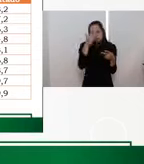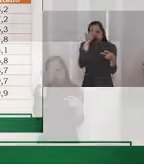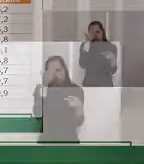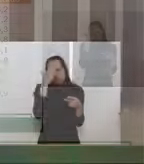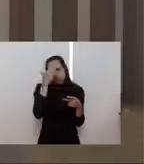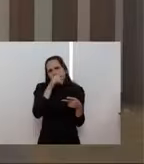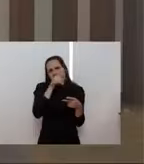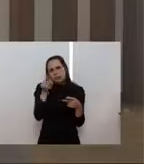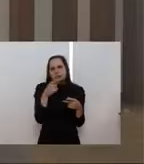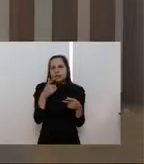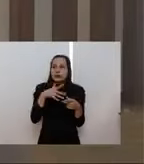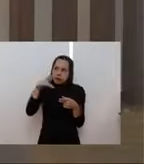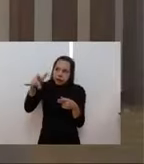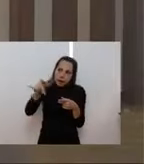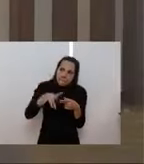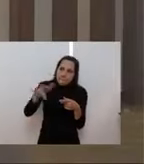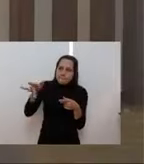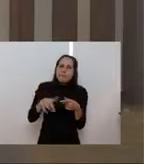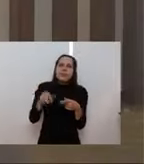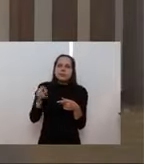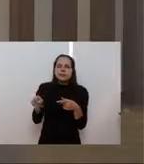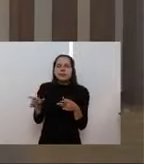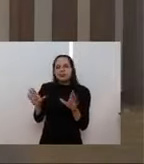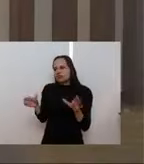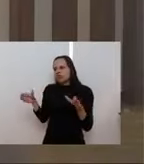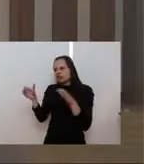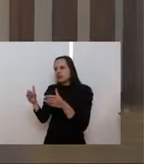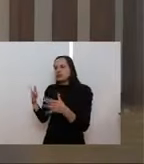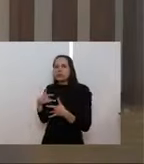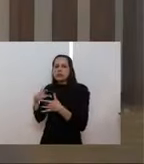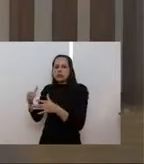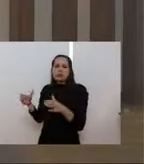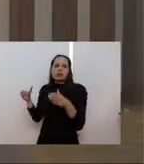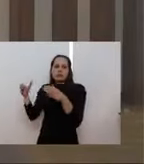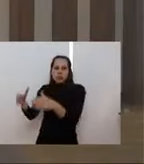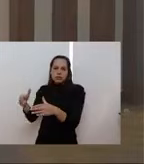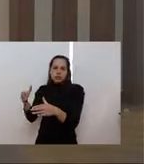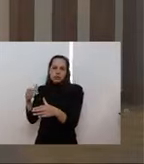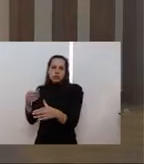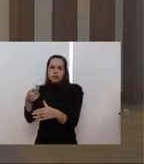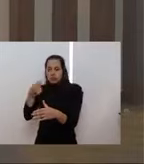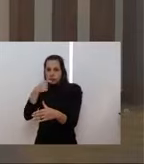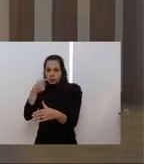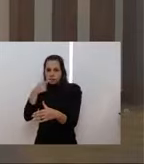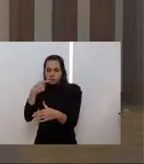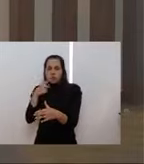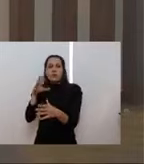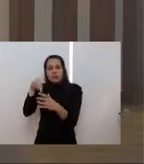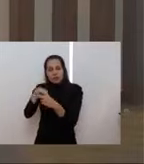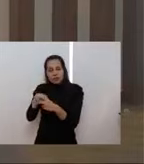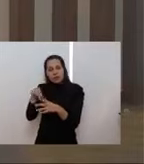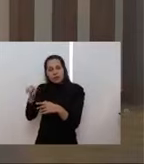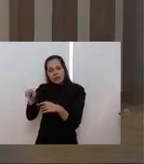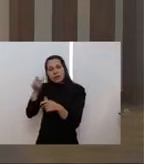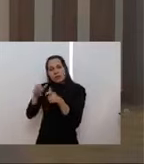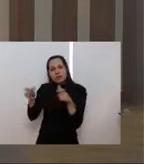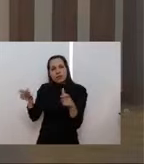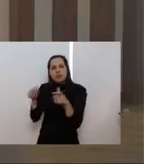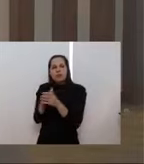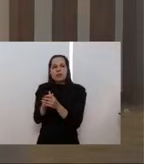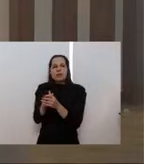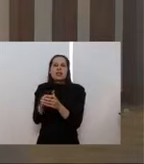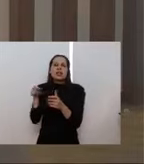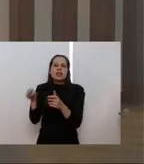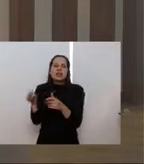saben que ambulatorios ya lo hacen la dirección general de sanidad nosotros estamos haciendo la que tenemos acá interna el paciente hospitalizado asignación de